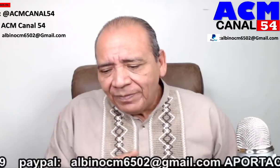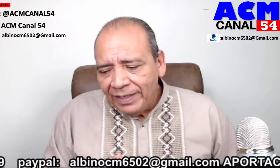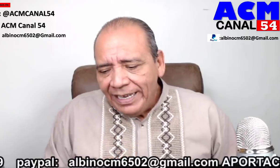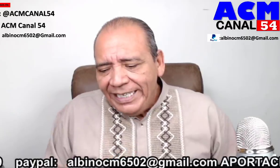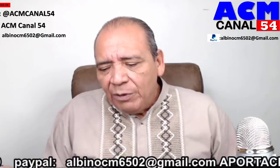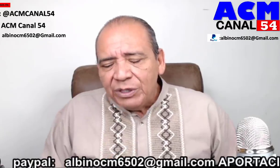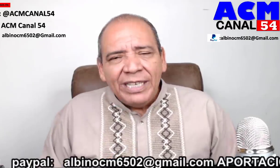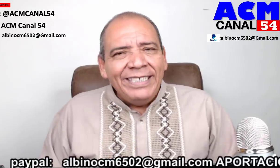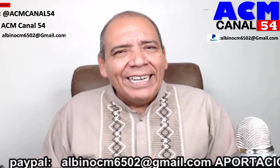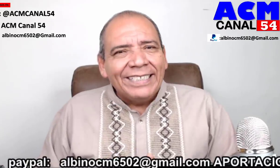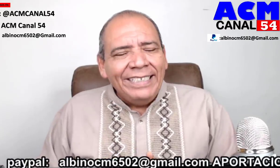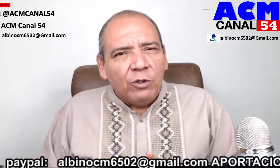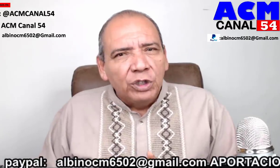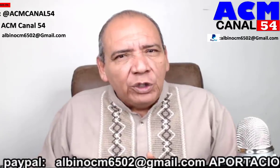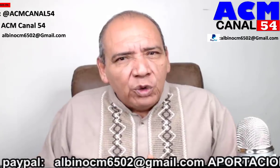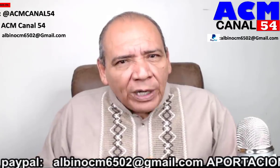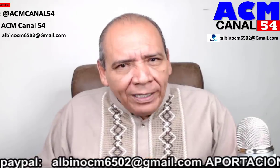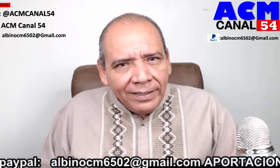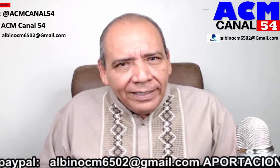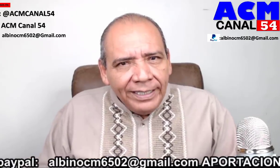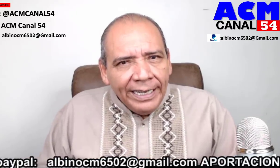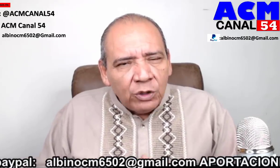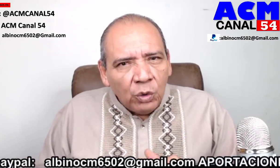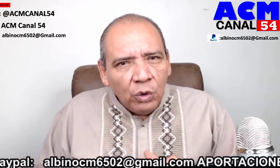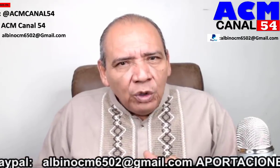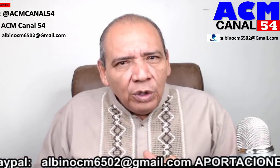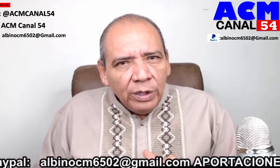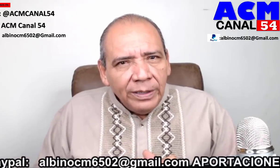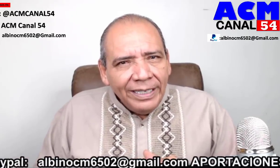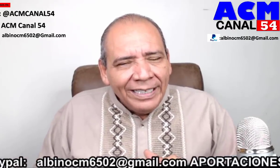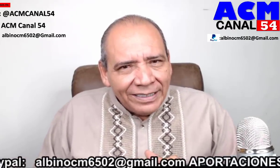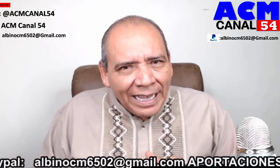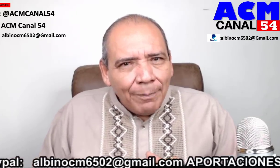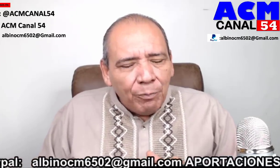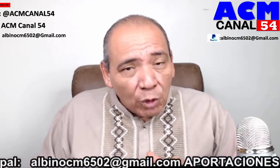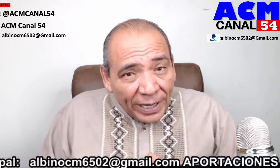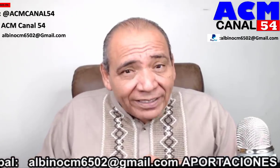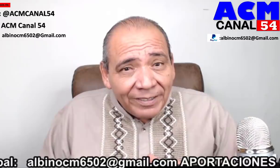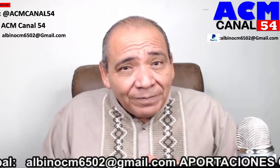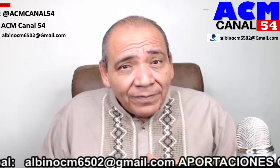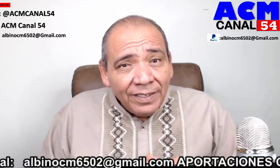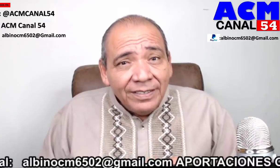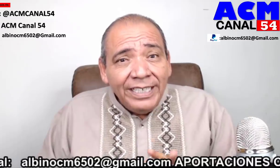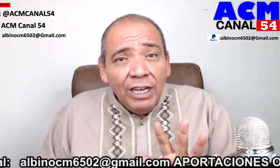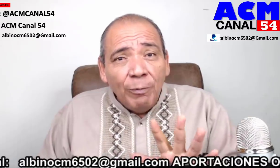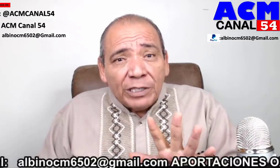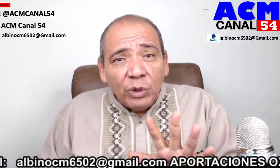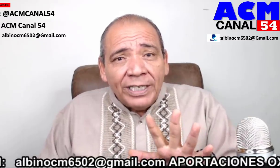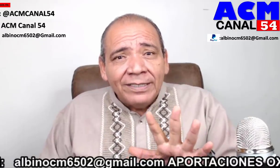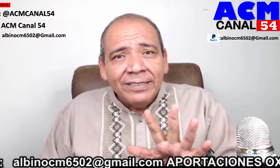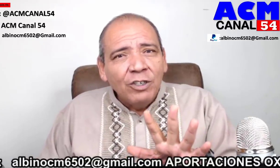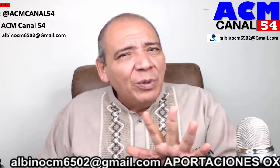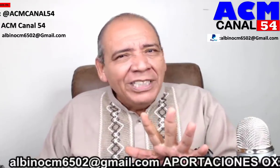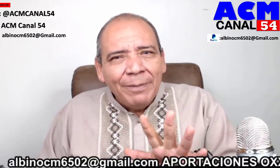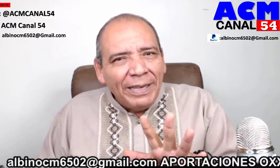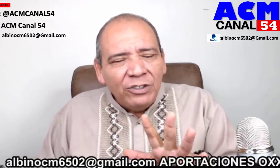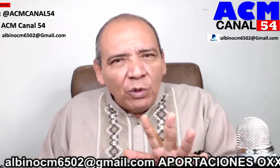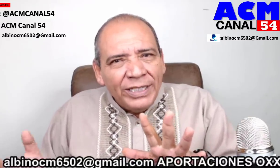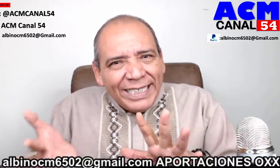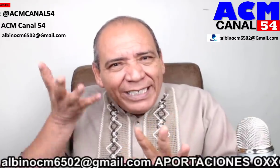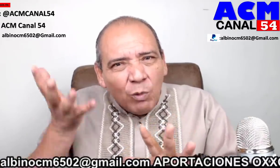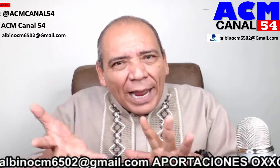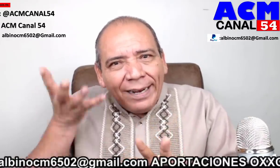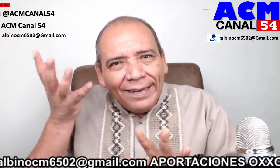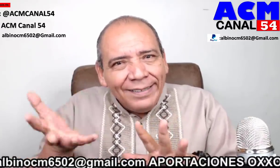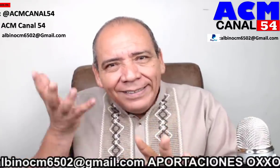quieran. Y aunque ustedes digan que es inconstitucional, eso está por verse. 5 personas, como en este país